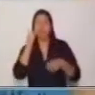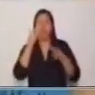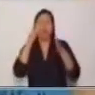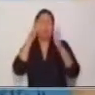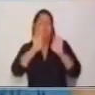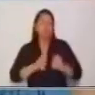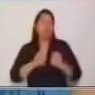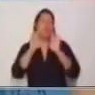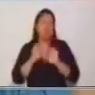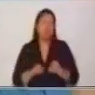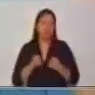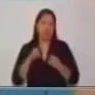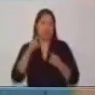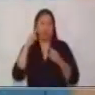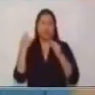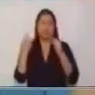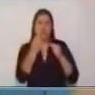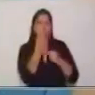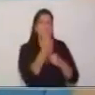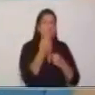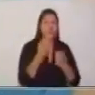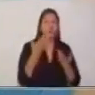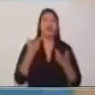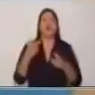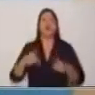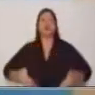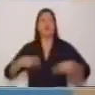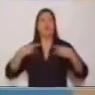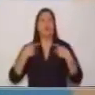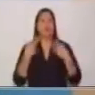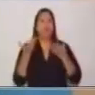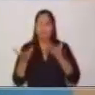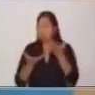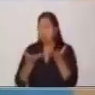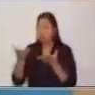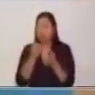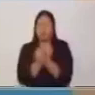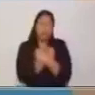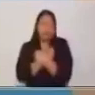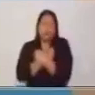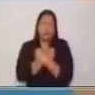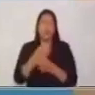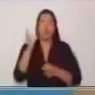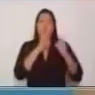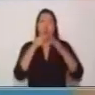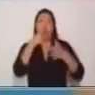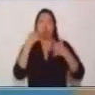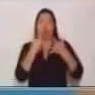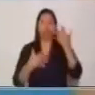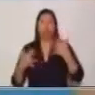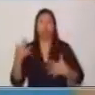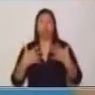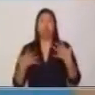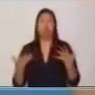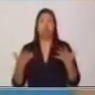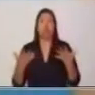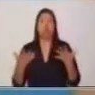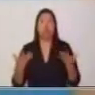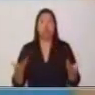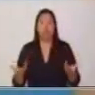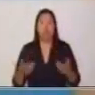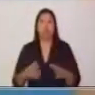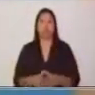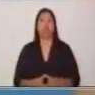o se huyan, vivan, convivan, se amen o derramen libremente su sangre sin sujeción al punto y coma, al